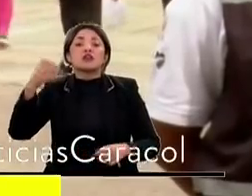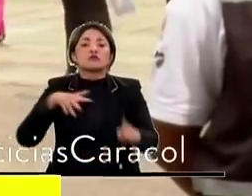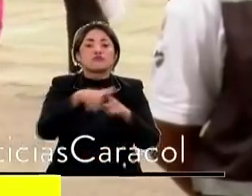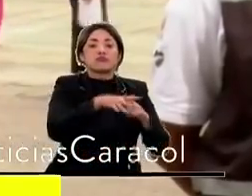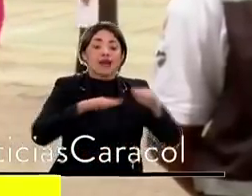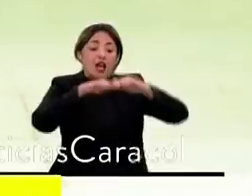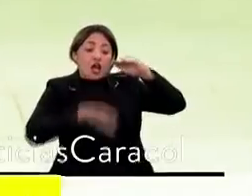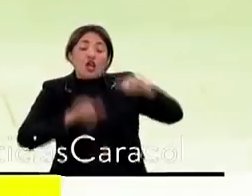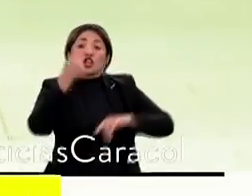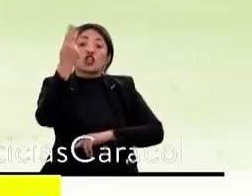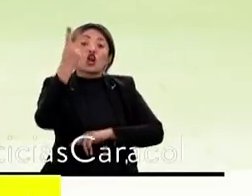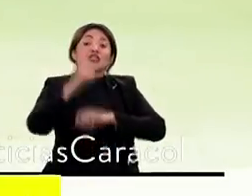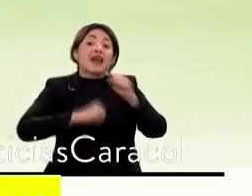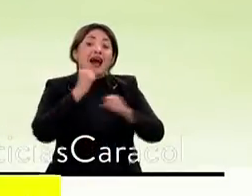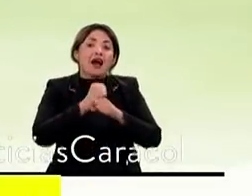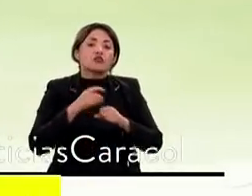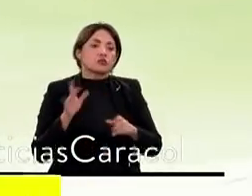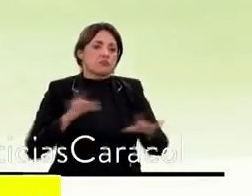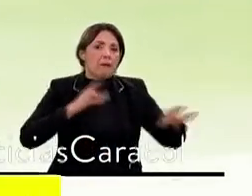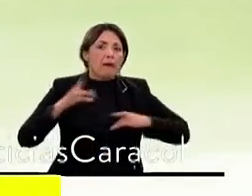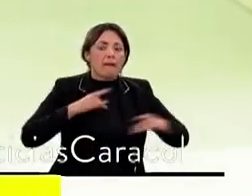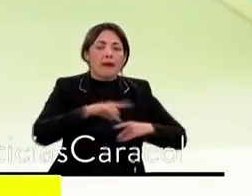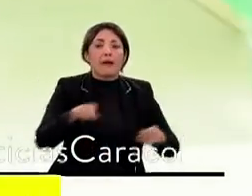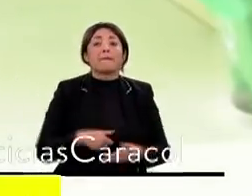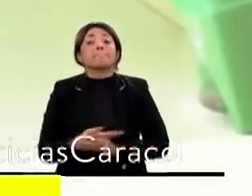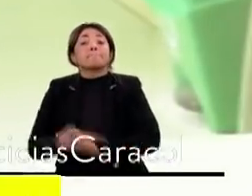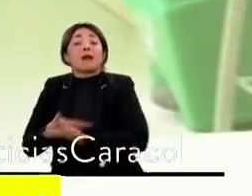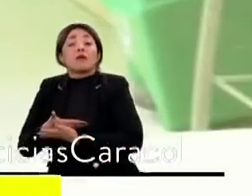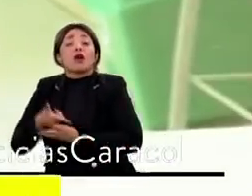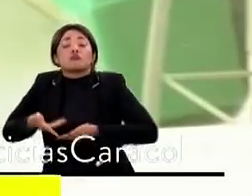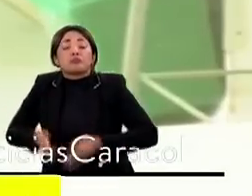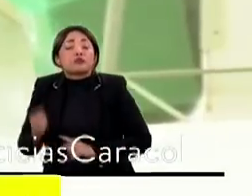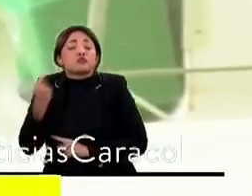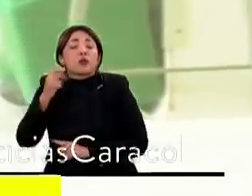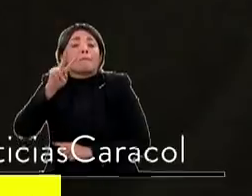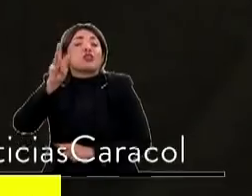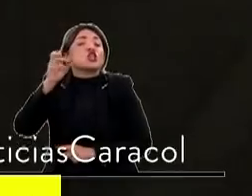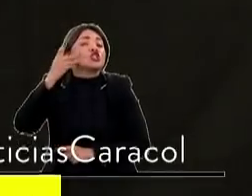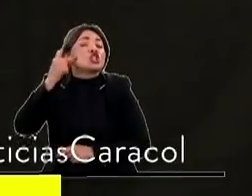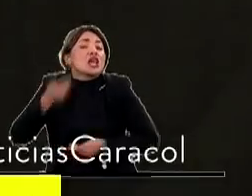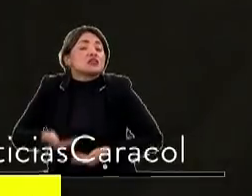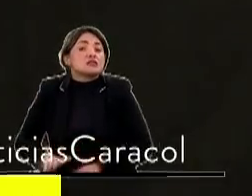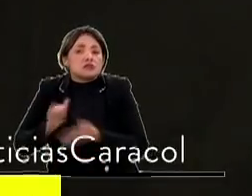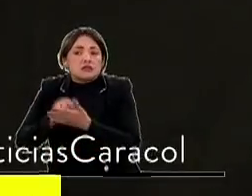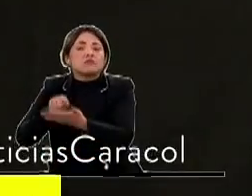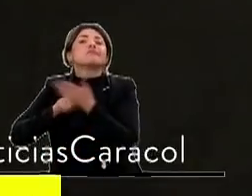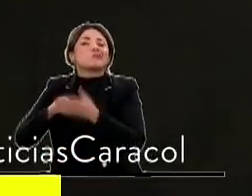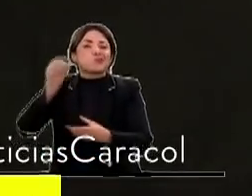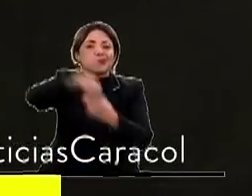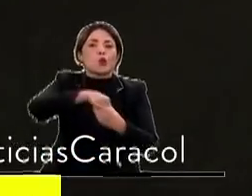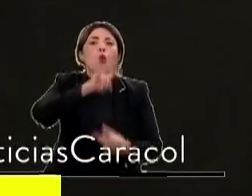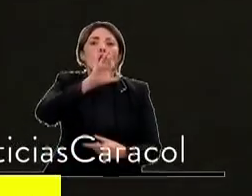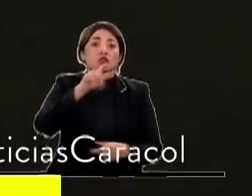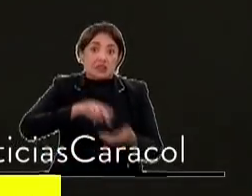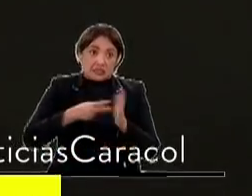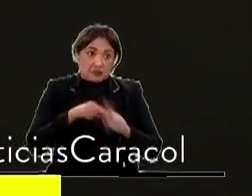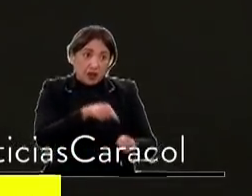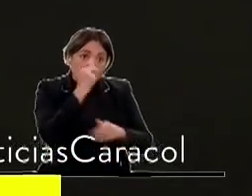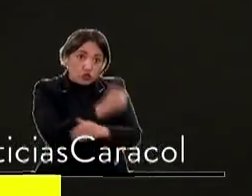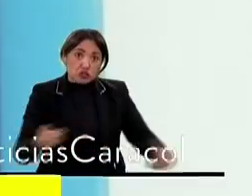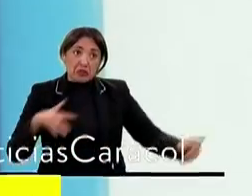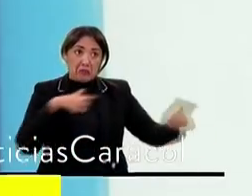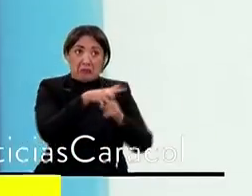años diagnosticados. Un bebé con 28 días de nacido que permanece en cuidados intensivos es muestra de que los más pequeños no son ajenos a